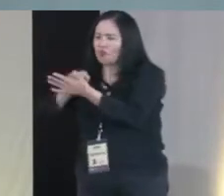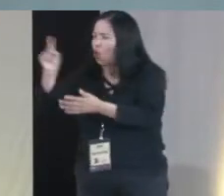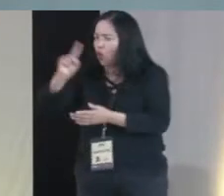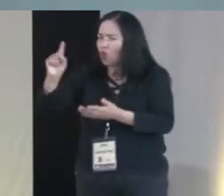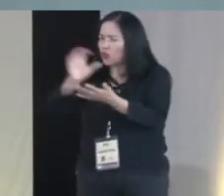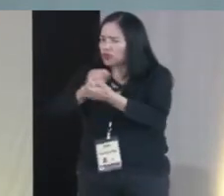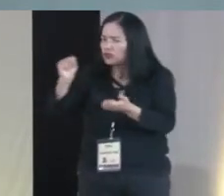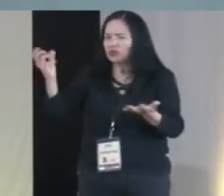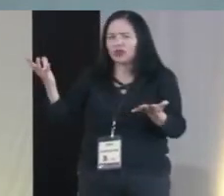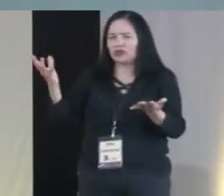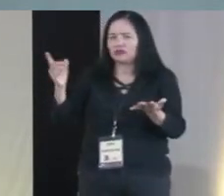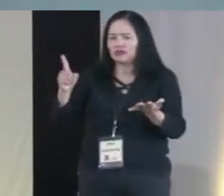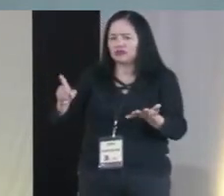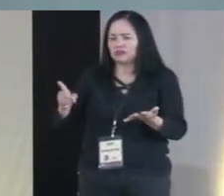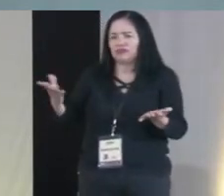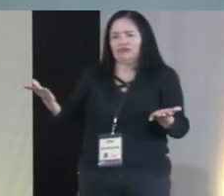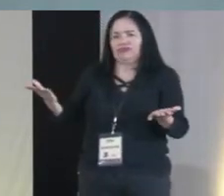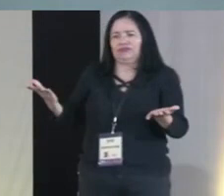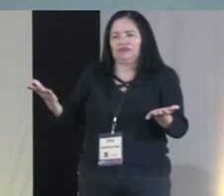Granada.